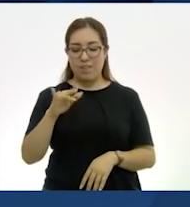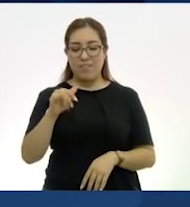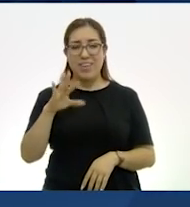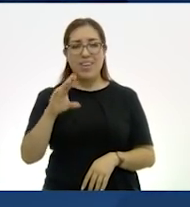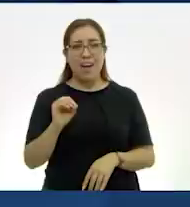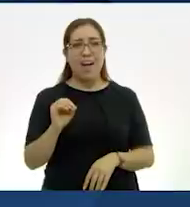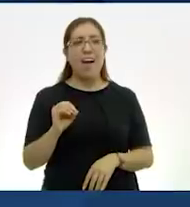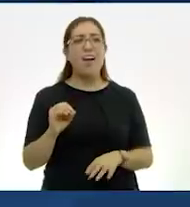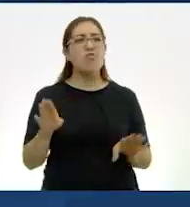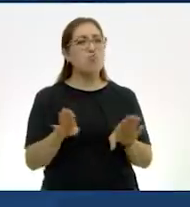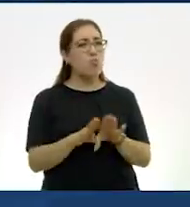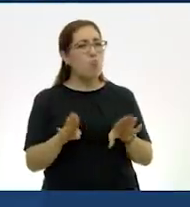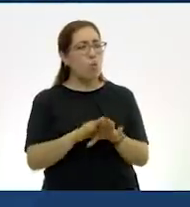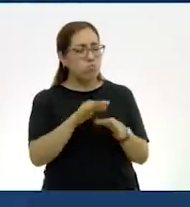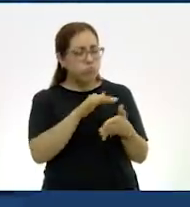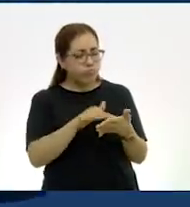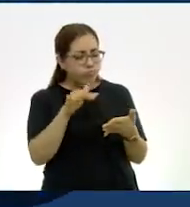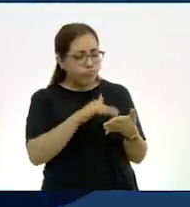jeroglífica?